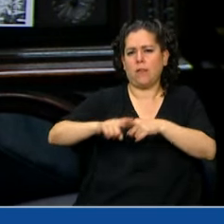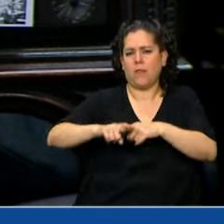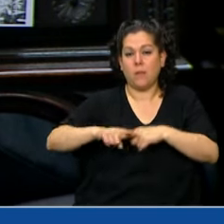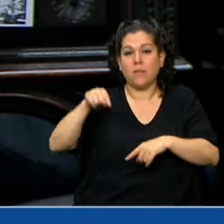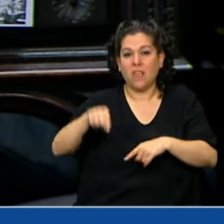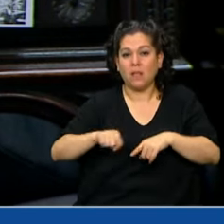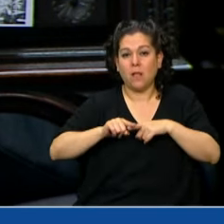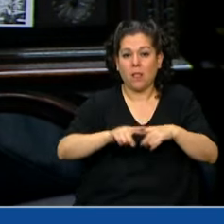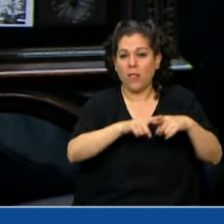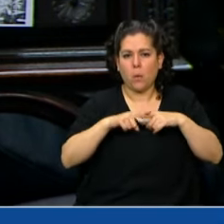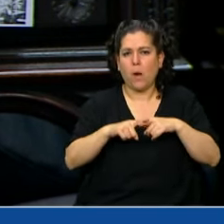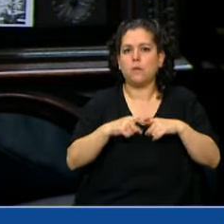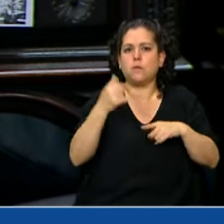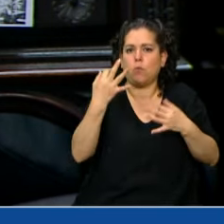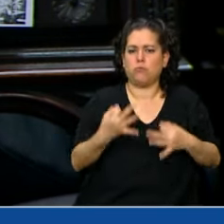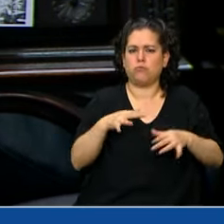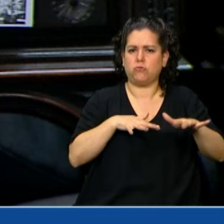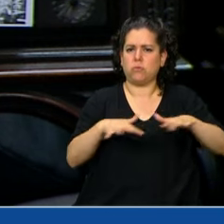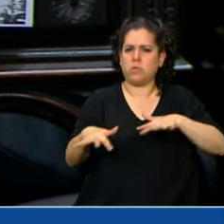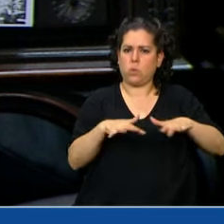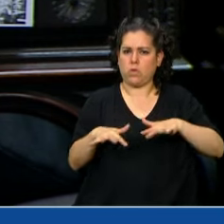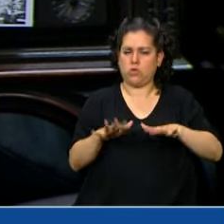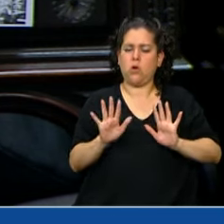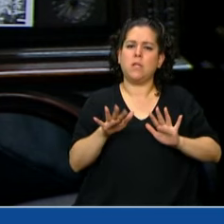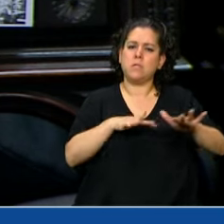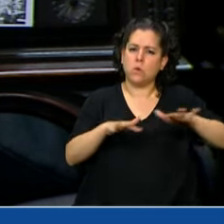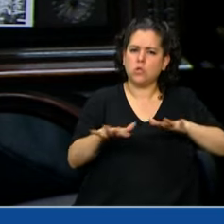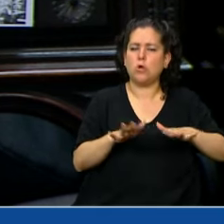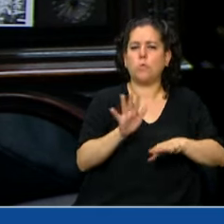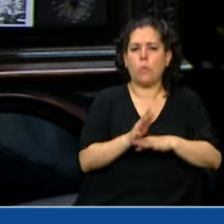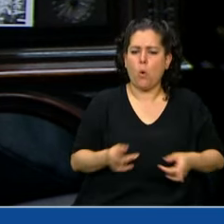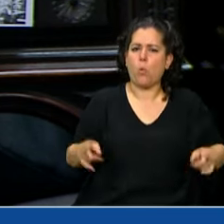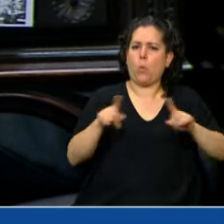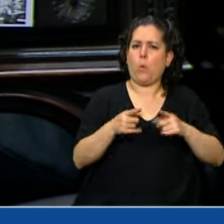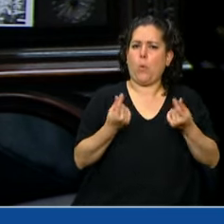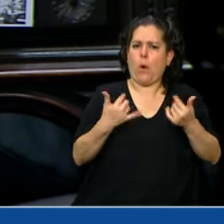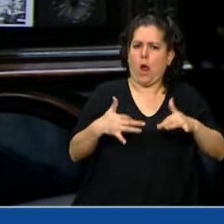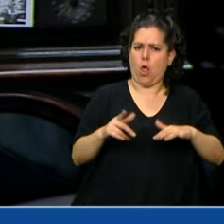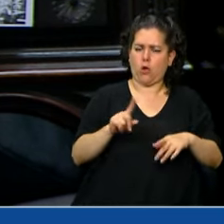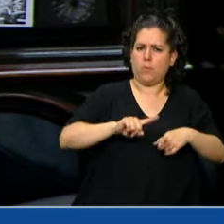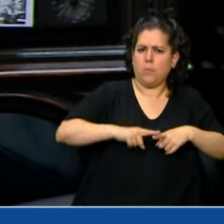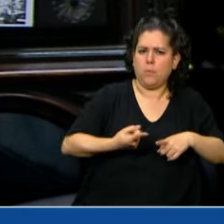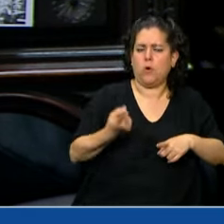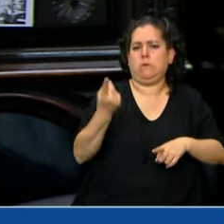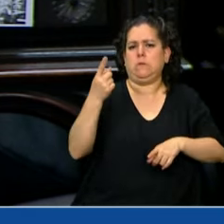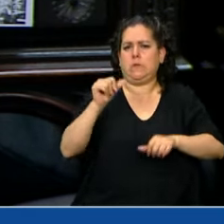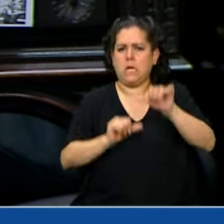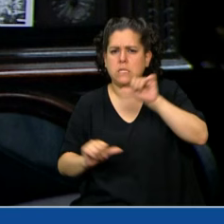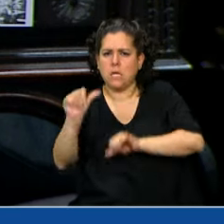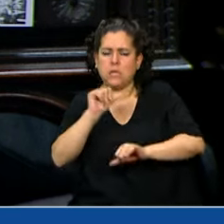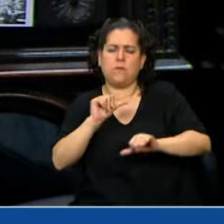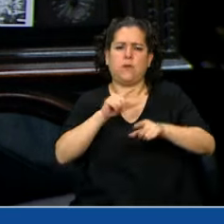este debate se da en un contexto en un contexto de revalorización de la política científica